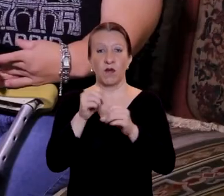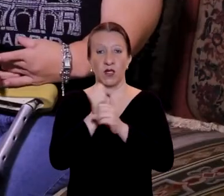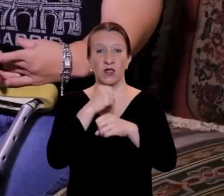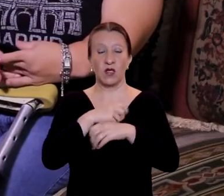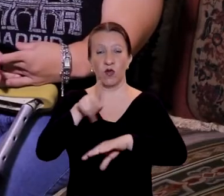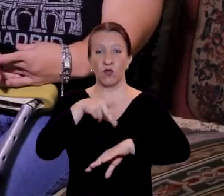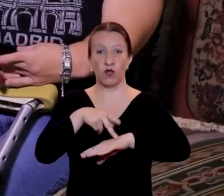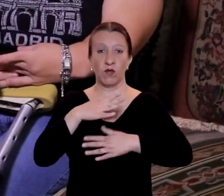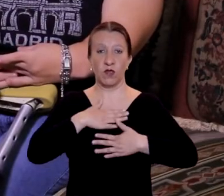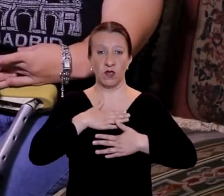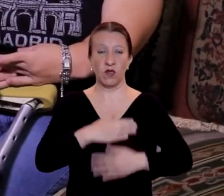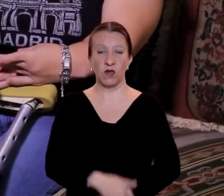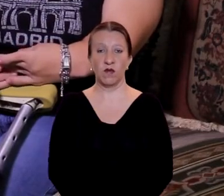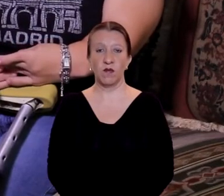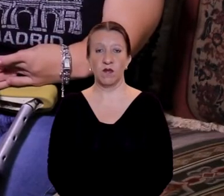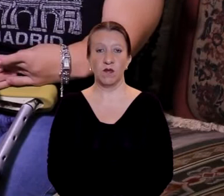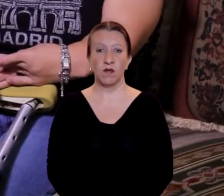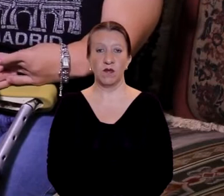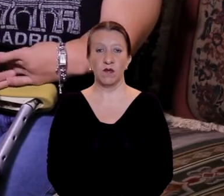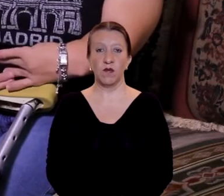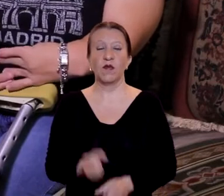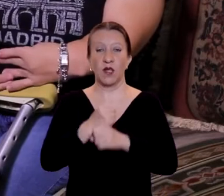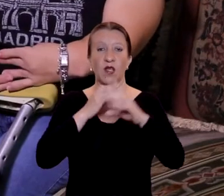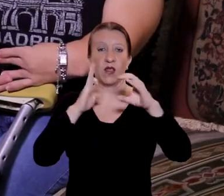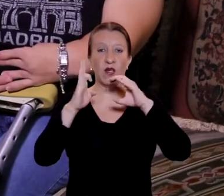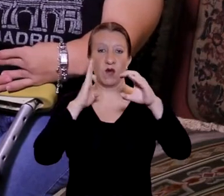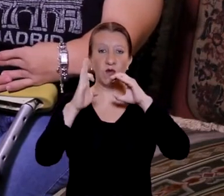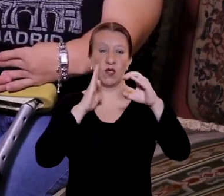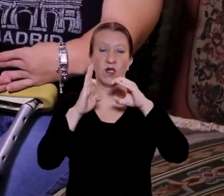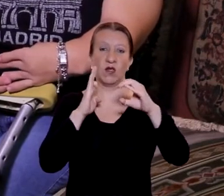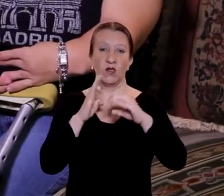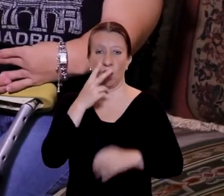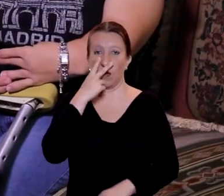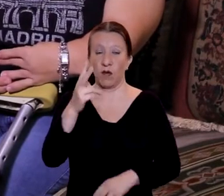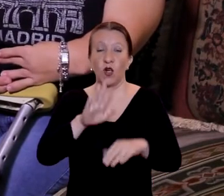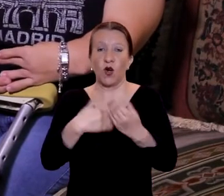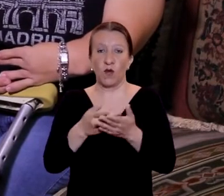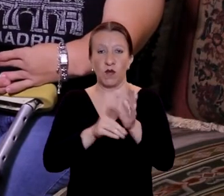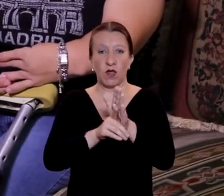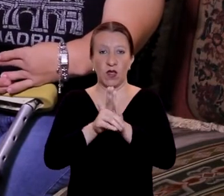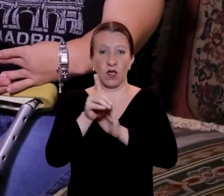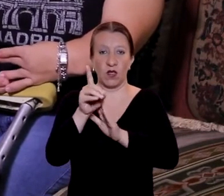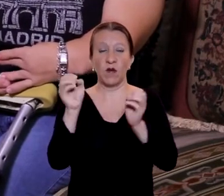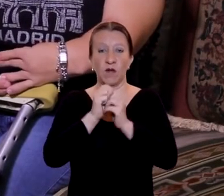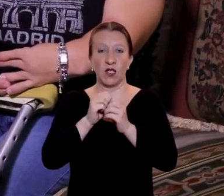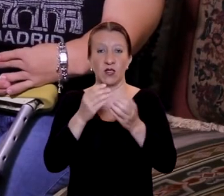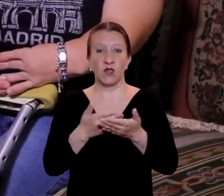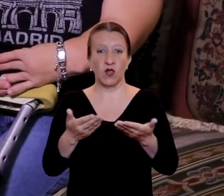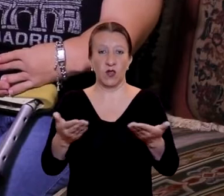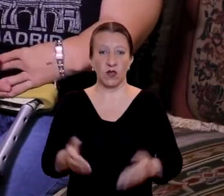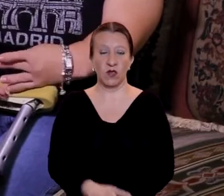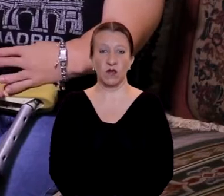de mi profesión es las telecomunicaciones, el ver cómo se va desarrollando cada vez más